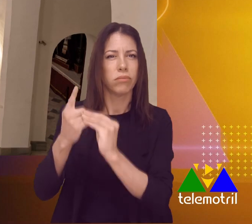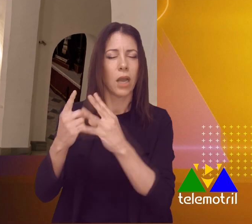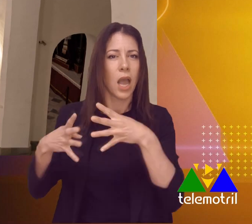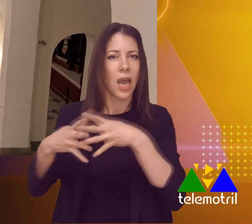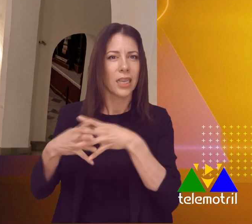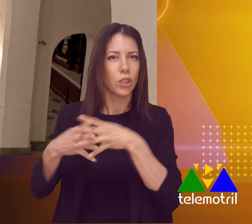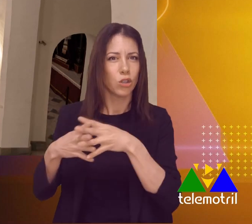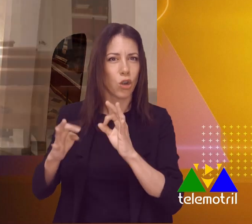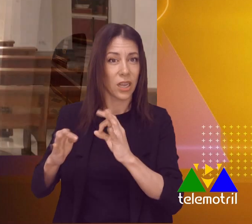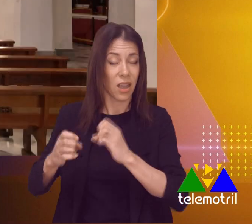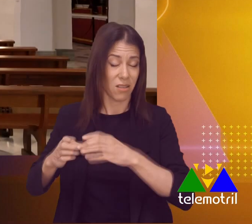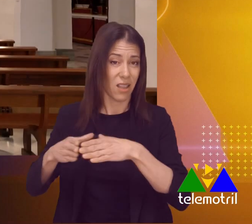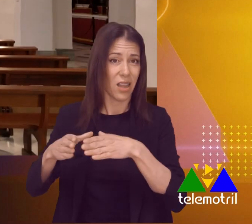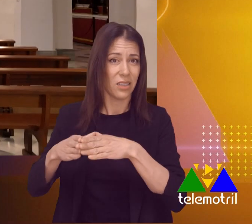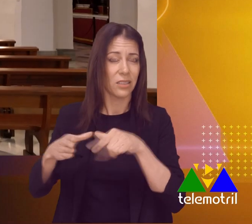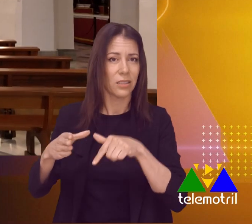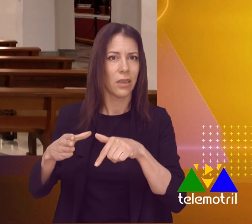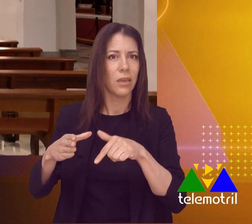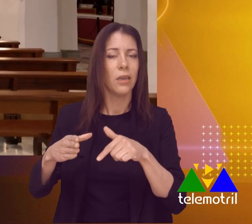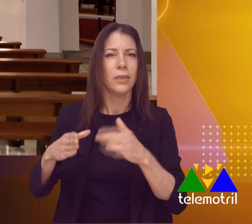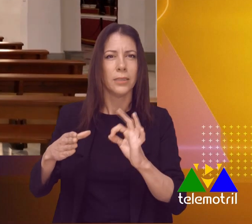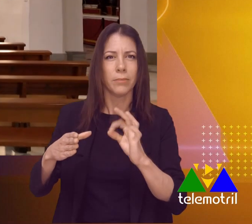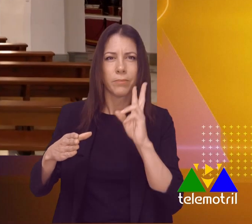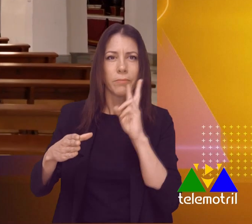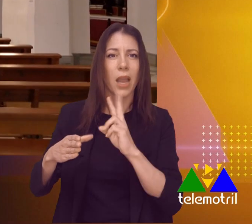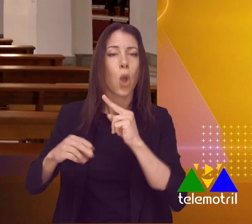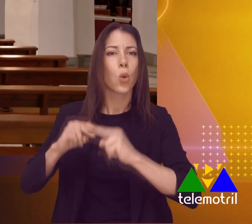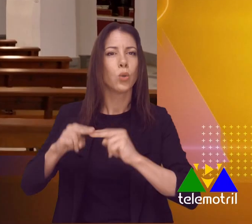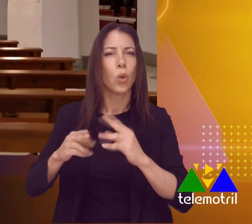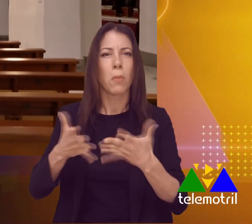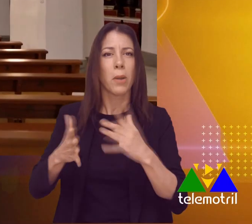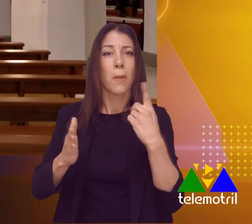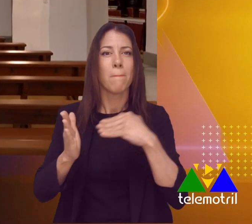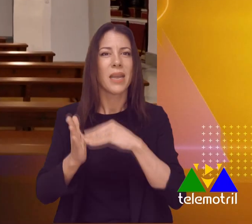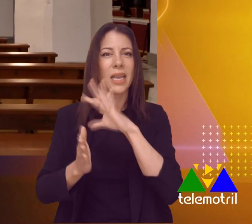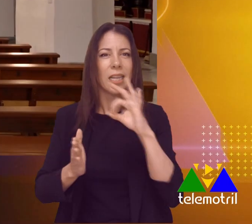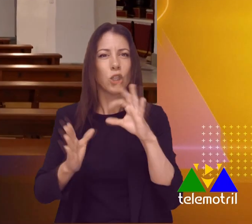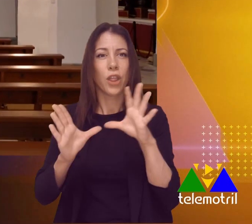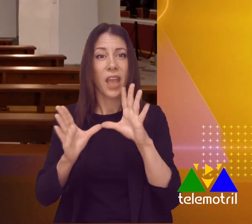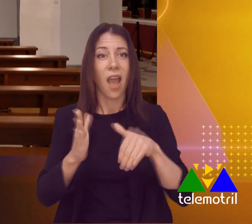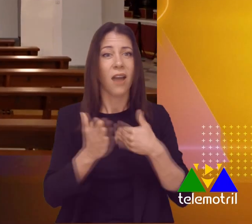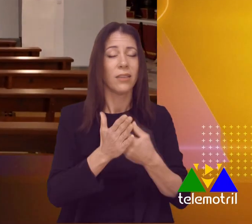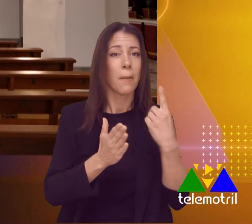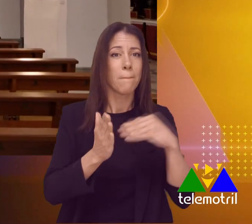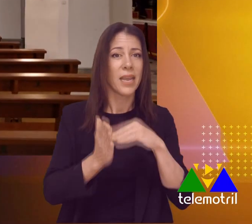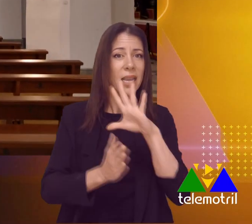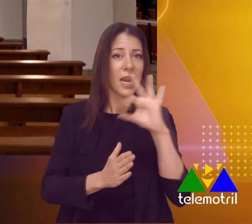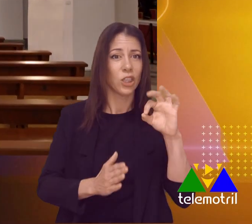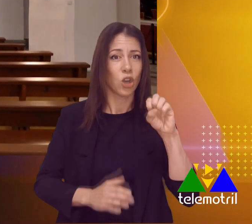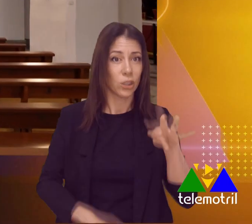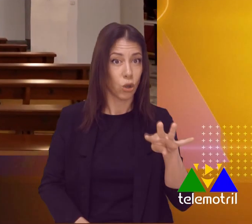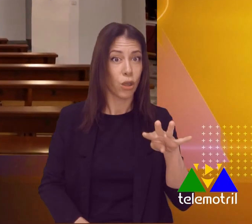arquitectónica de la iglesia. Es esa parte que se construye entre 1510 y 1514 y